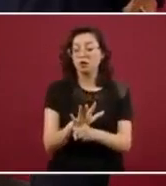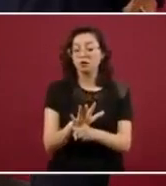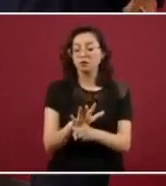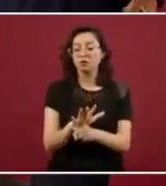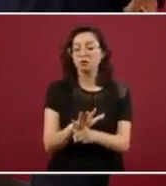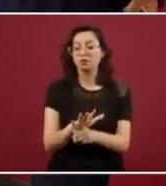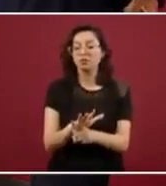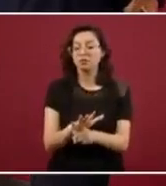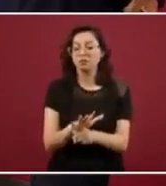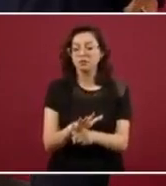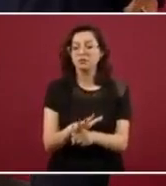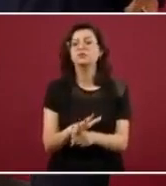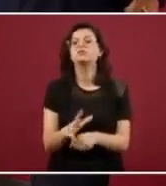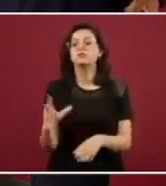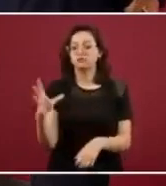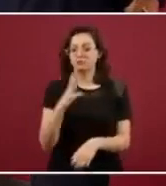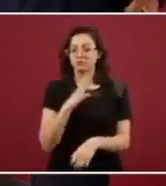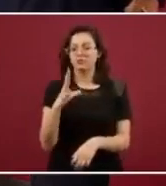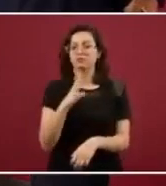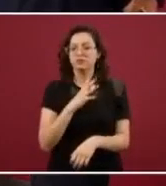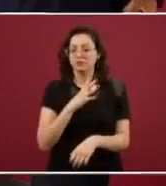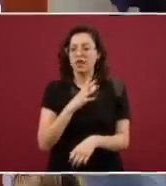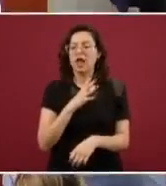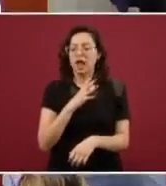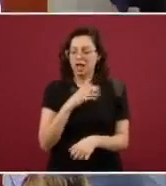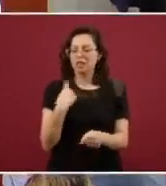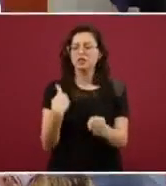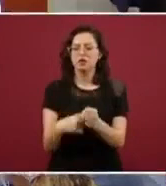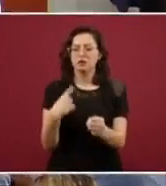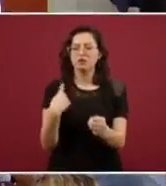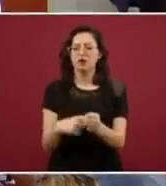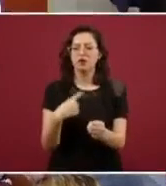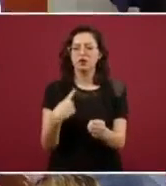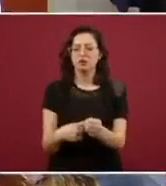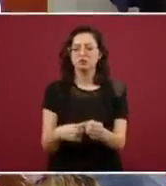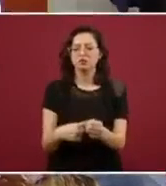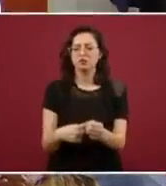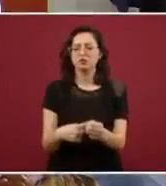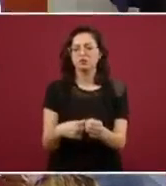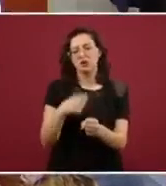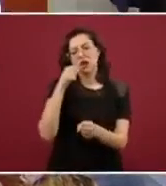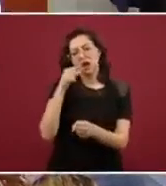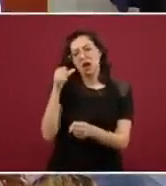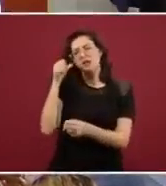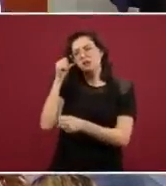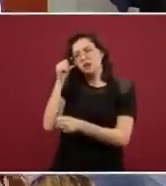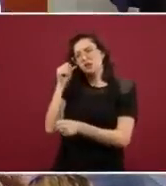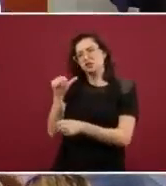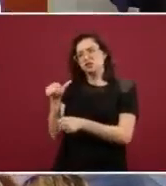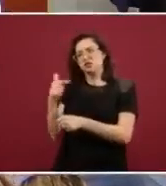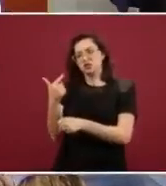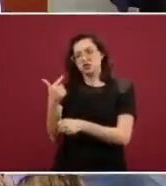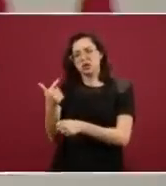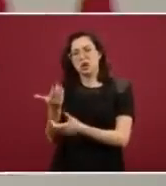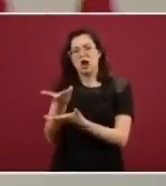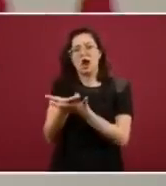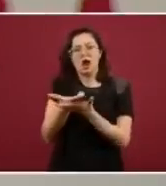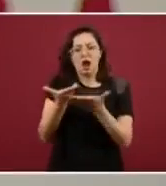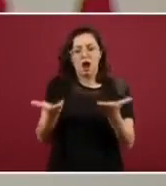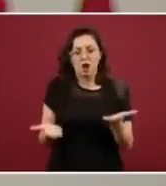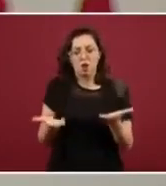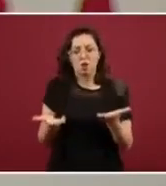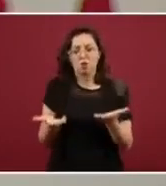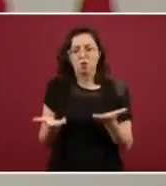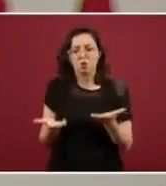los casos confirmados, agregamos 3 más respecto al informe que dimos ayer, bueno, 4 más